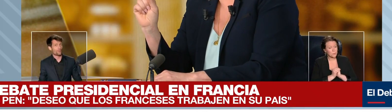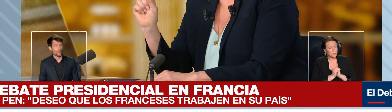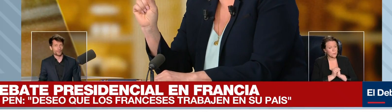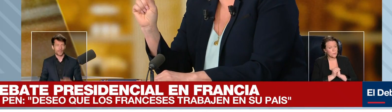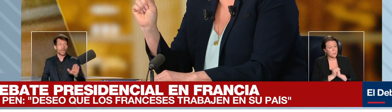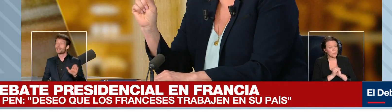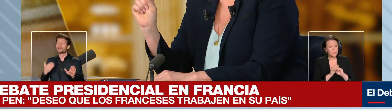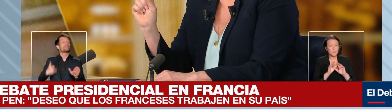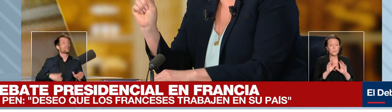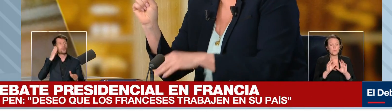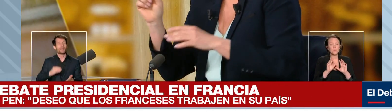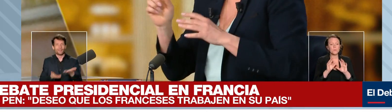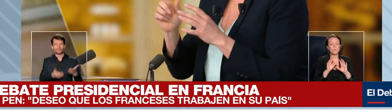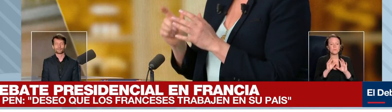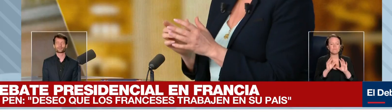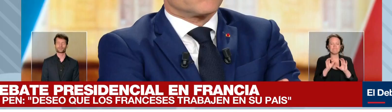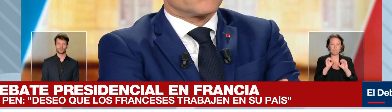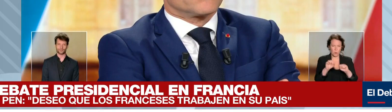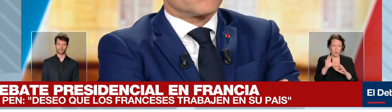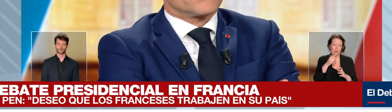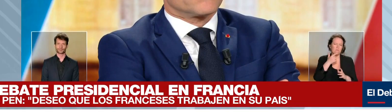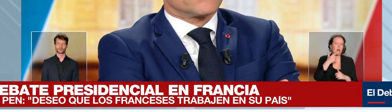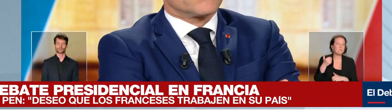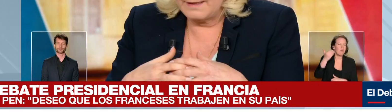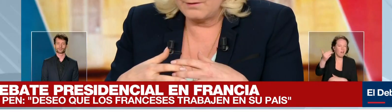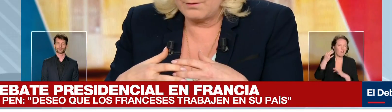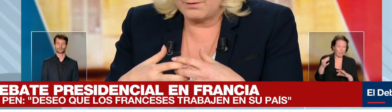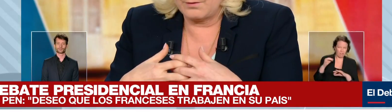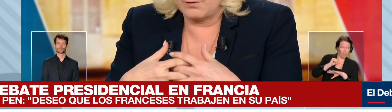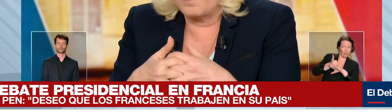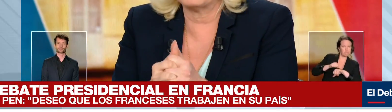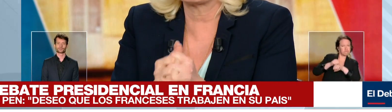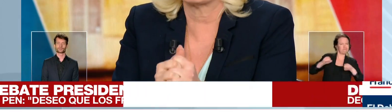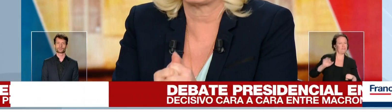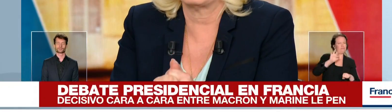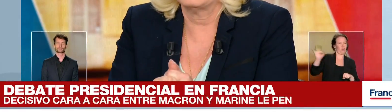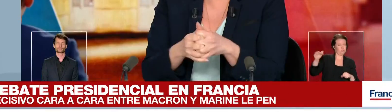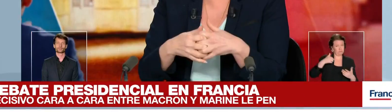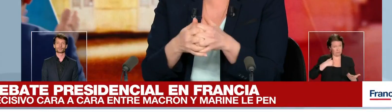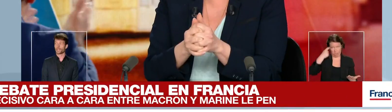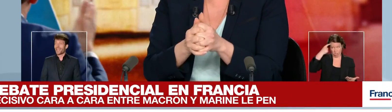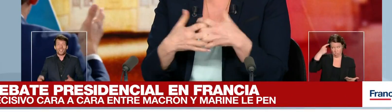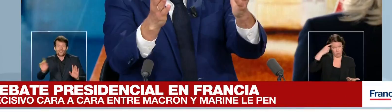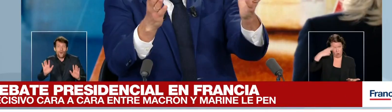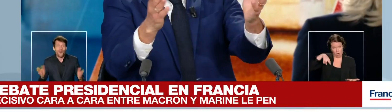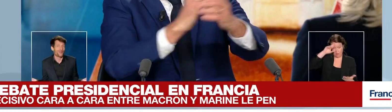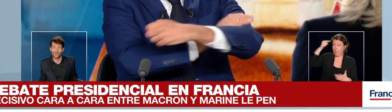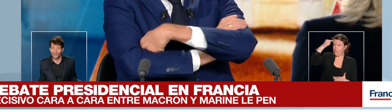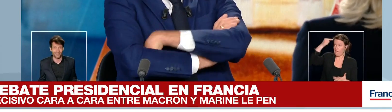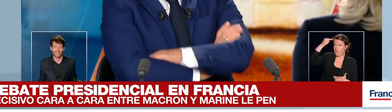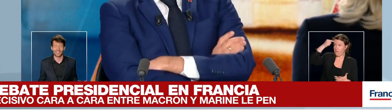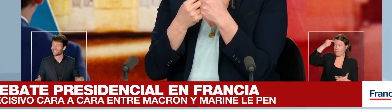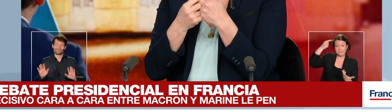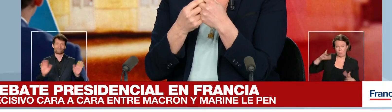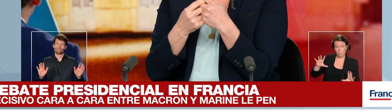Si me permiten, vamos a hablar de la prioridad nacional cuando hablemos de las instituciones. Pero usted no, está muy